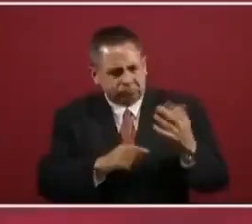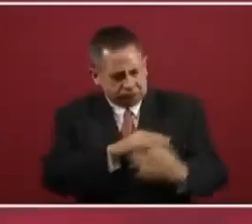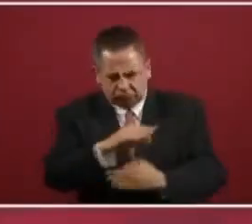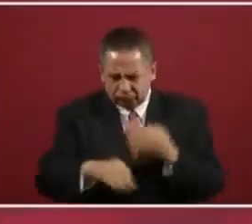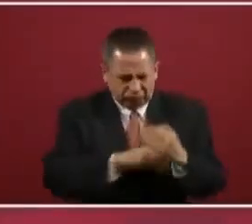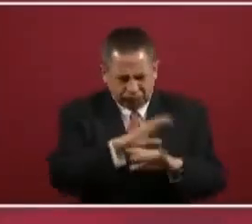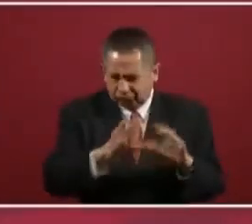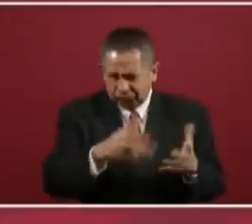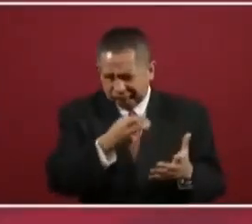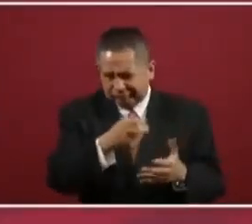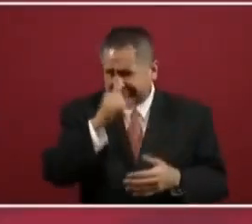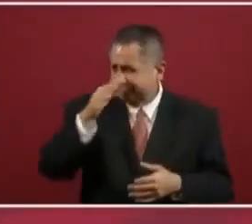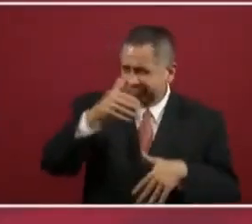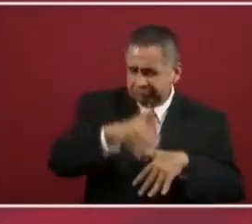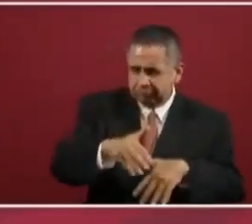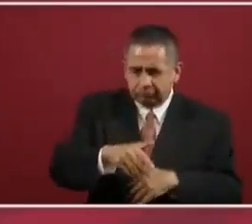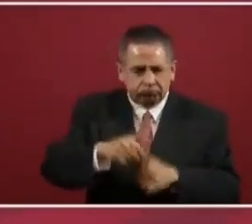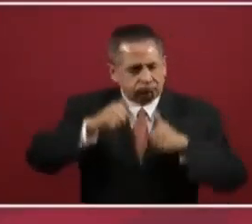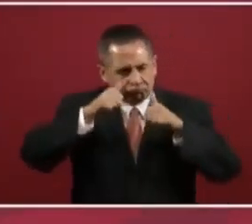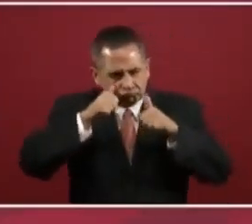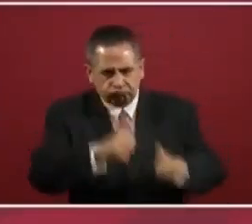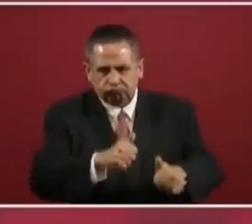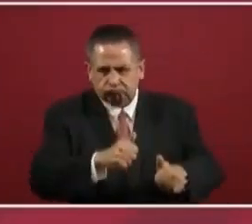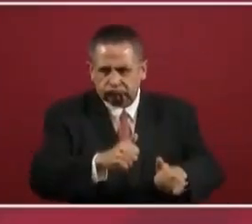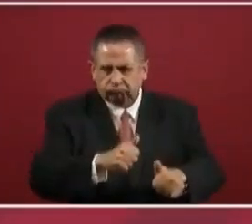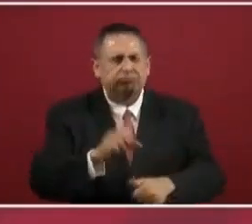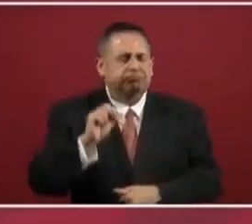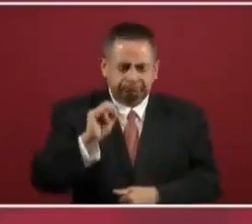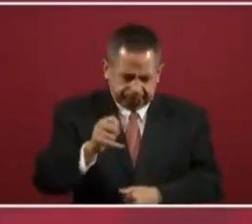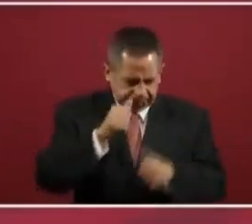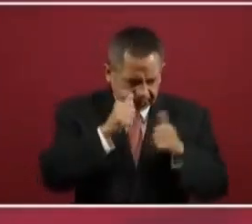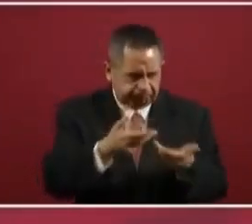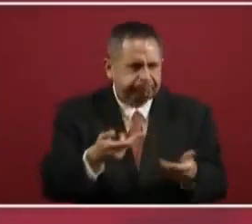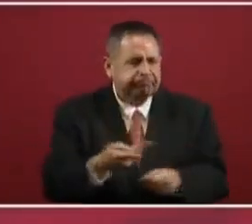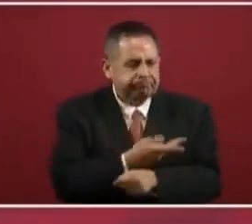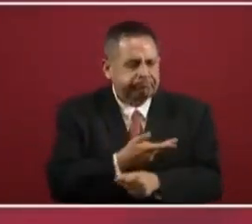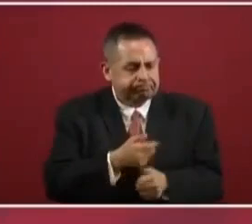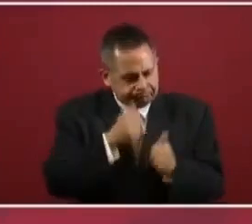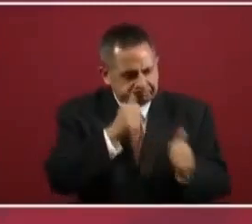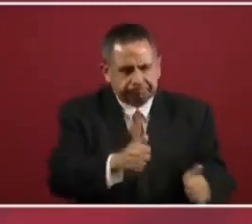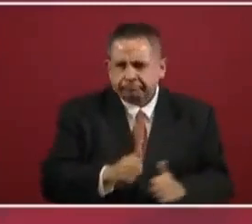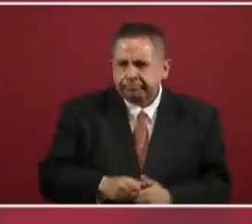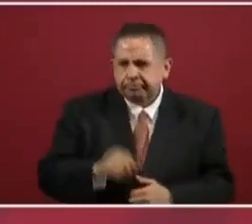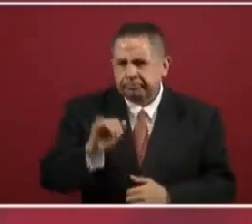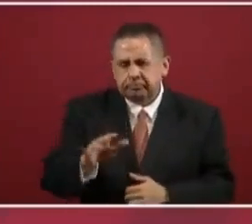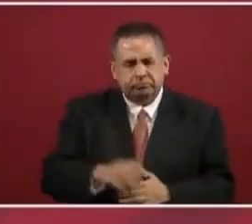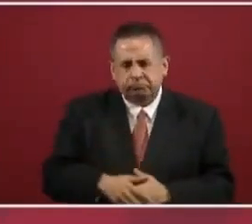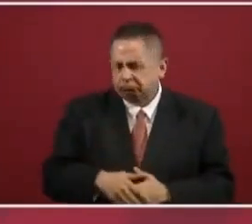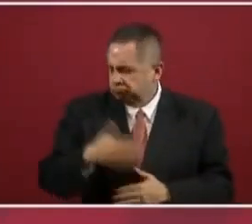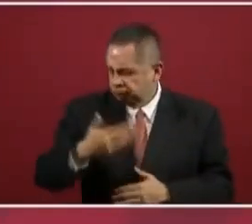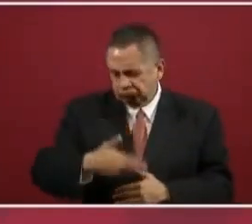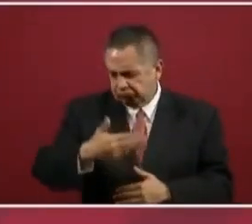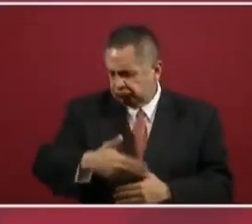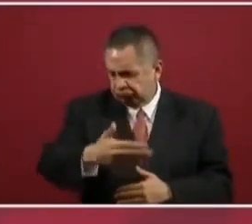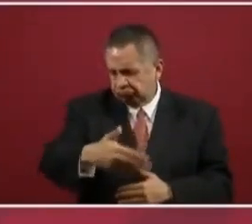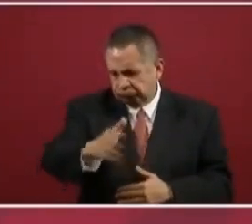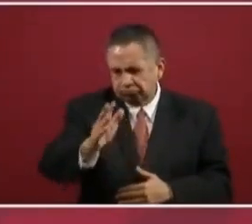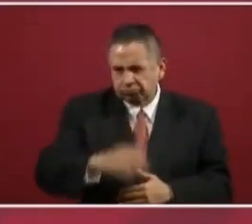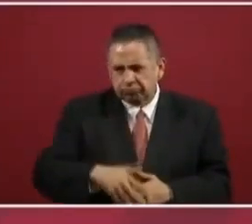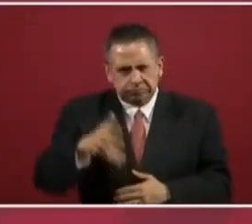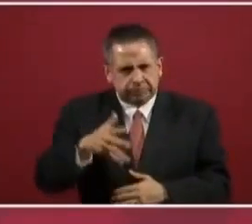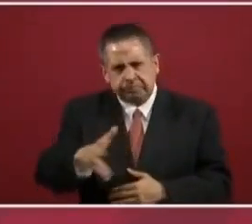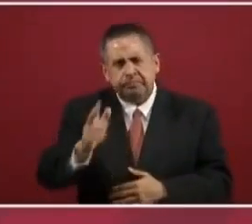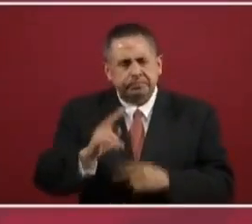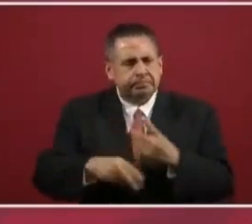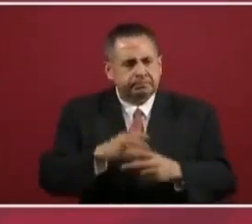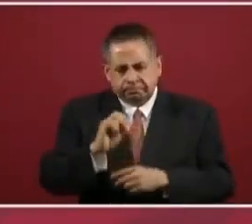todas todas serán atendidas es cosa de tiempo